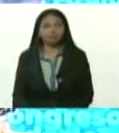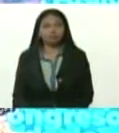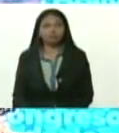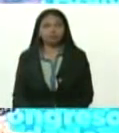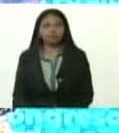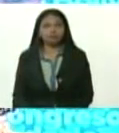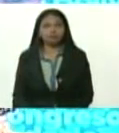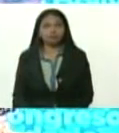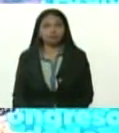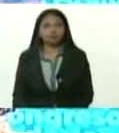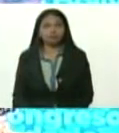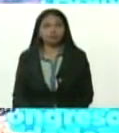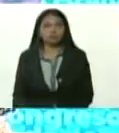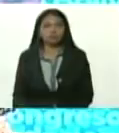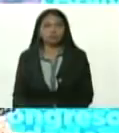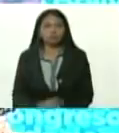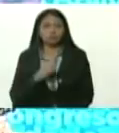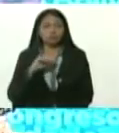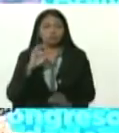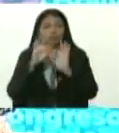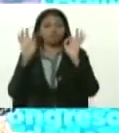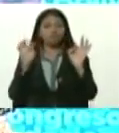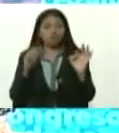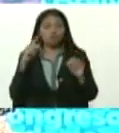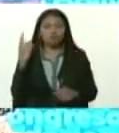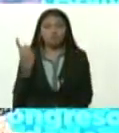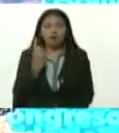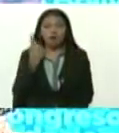para, de manera unitaria,